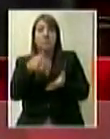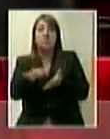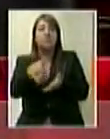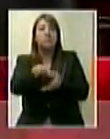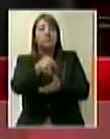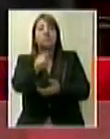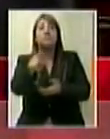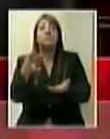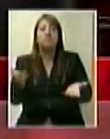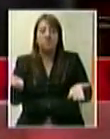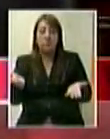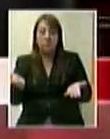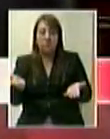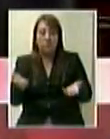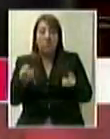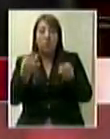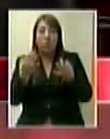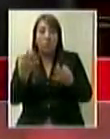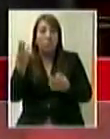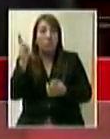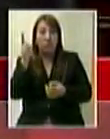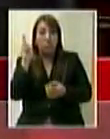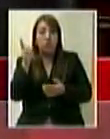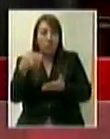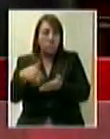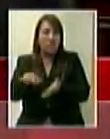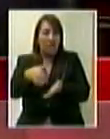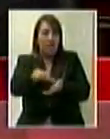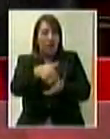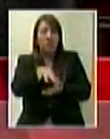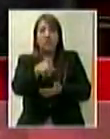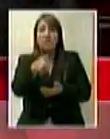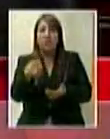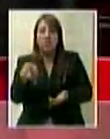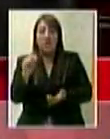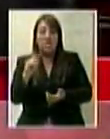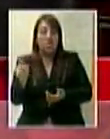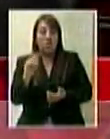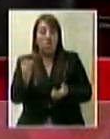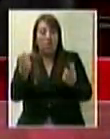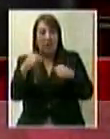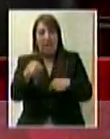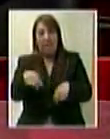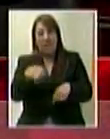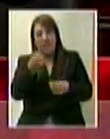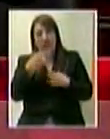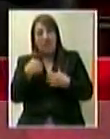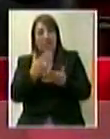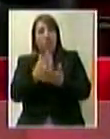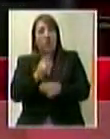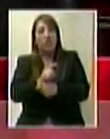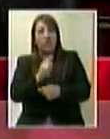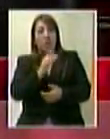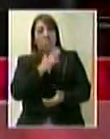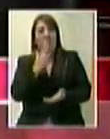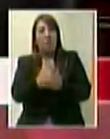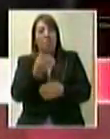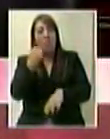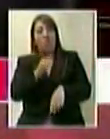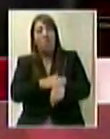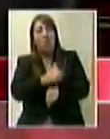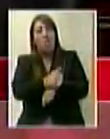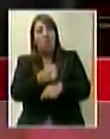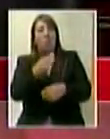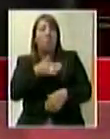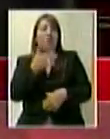ustedes? ¿Cuántos maestros sacaron ustedes? Y no venga acá a decir que la educación está en crisis por culpa del